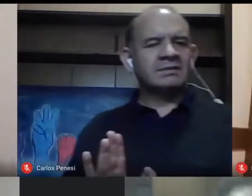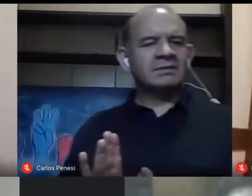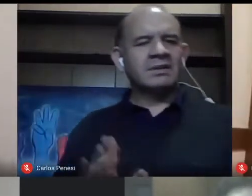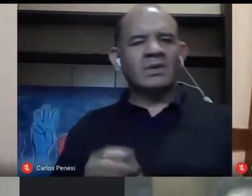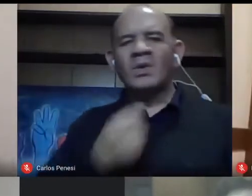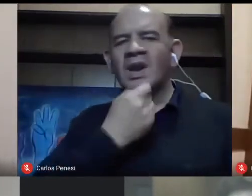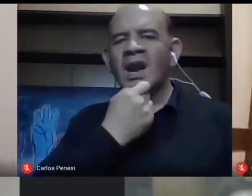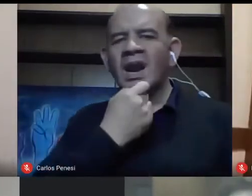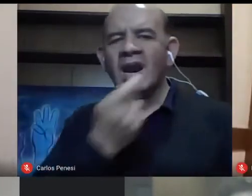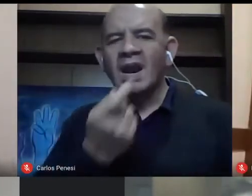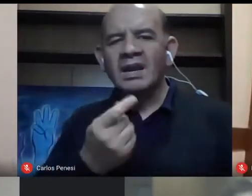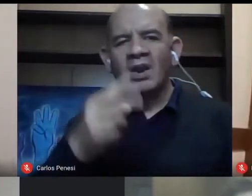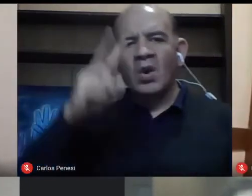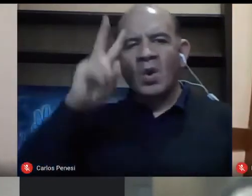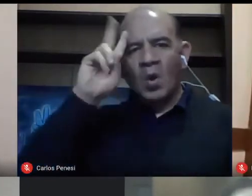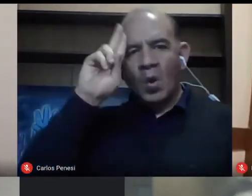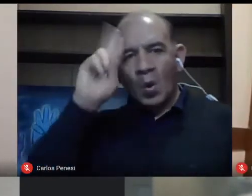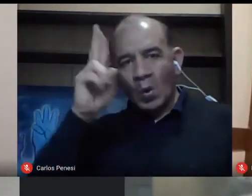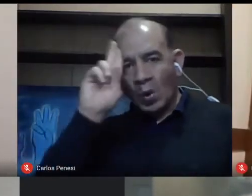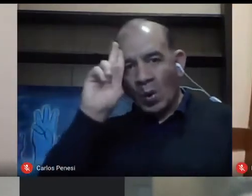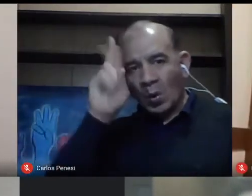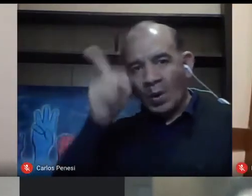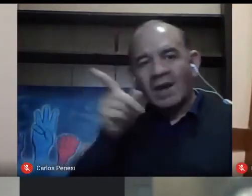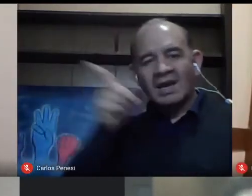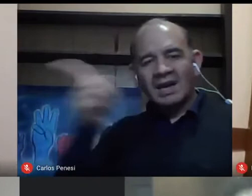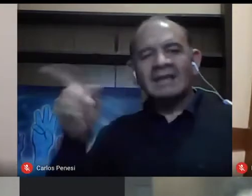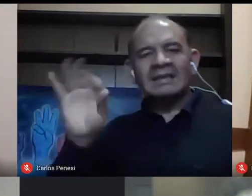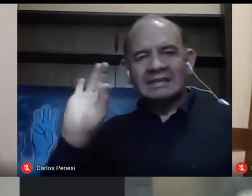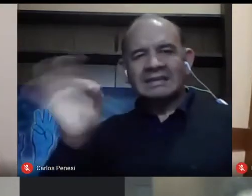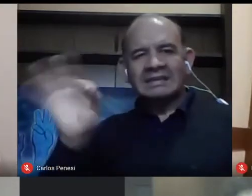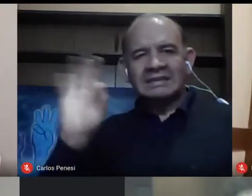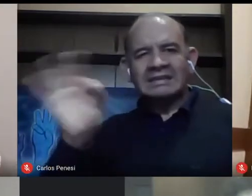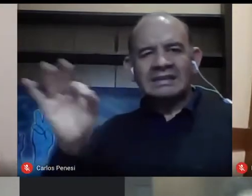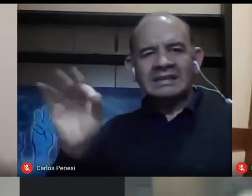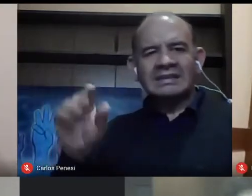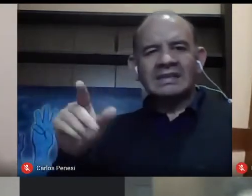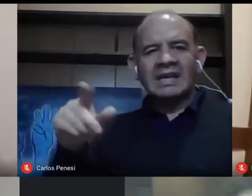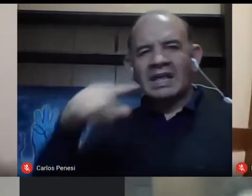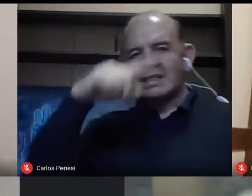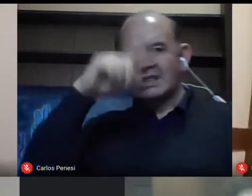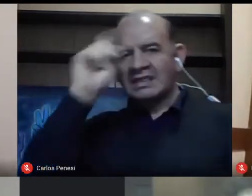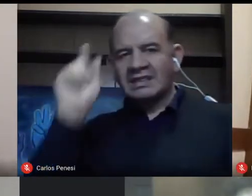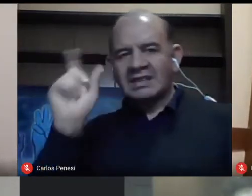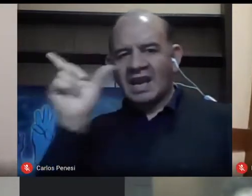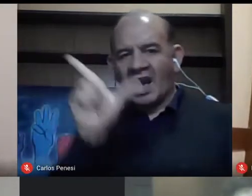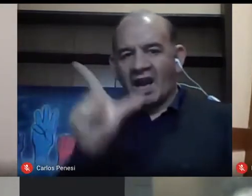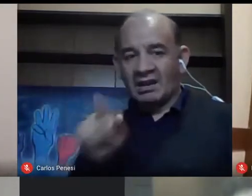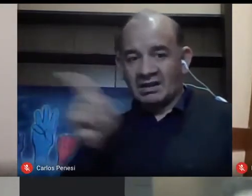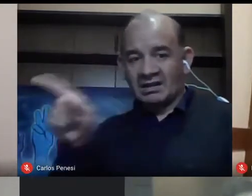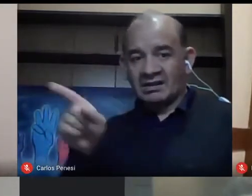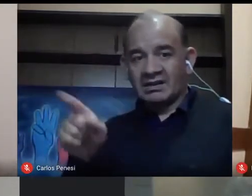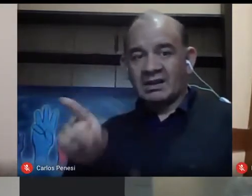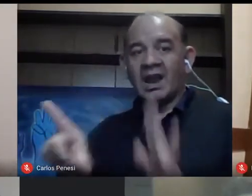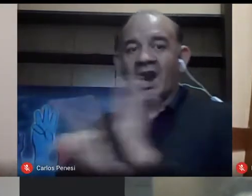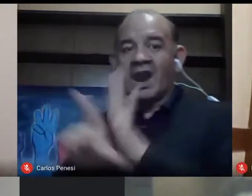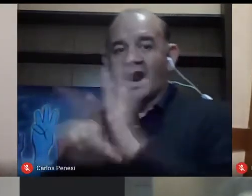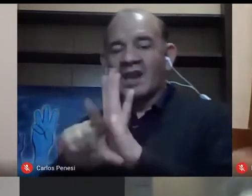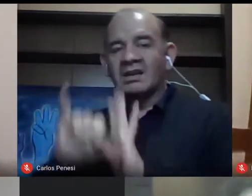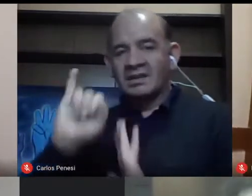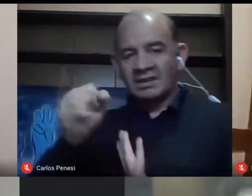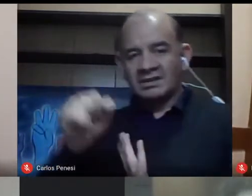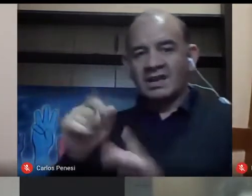es Uruguay. Uruguay tuvo el Estado Nacional la decisión política de reglamentar el